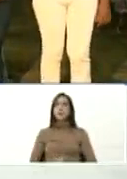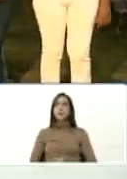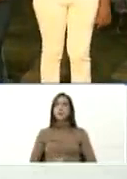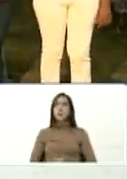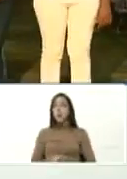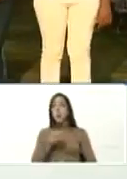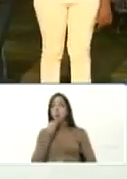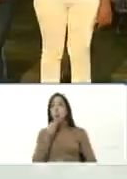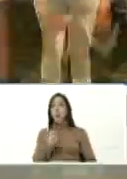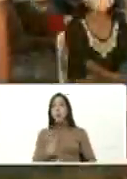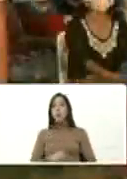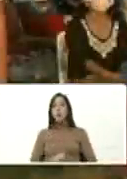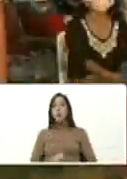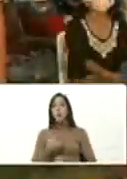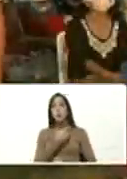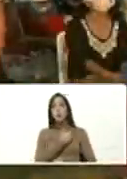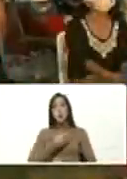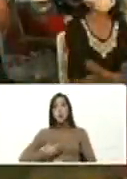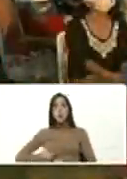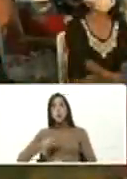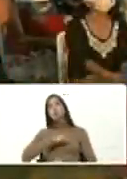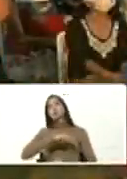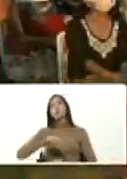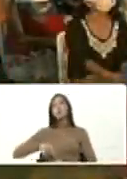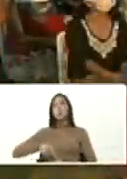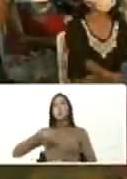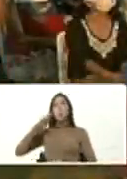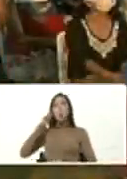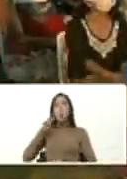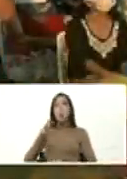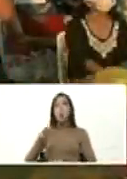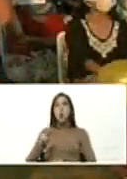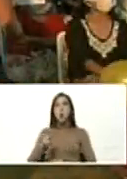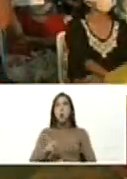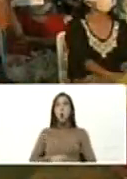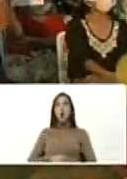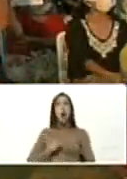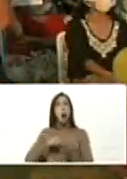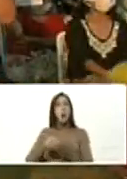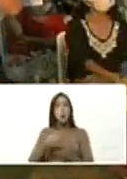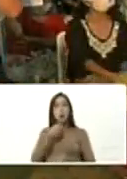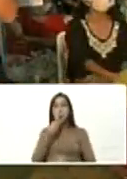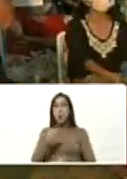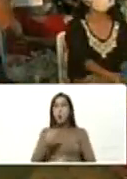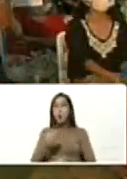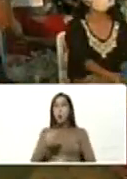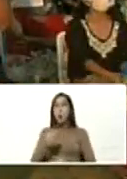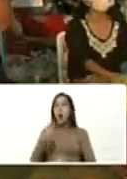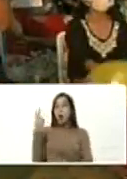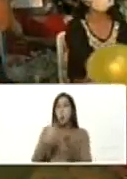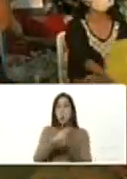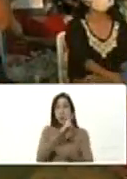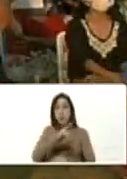Bueno, presidente, nos vemos que vamos en un buen camino y que para el 24 nosotros tenemos